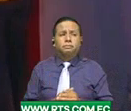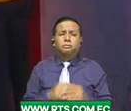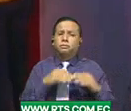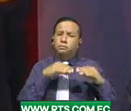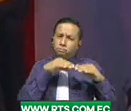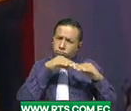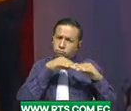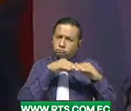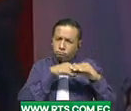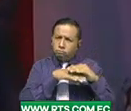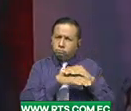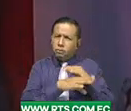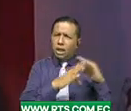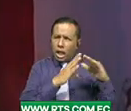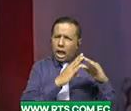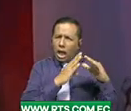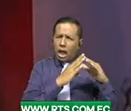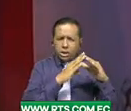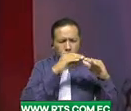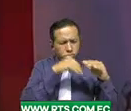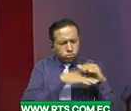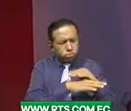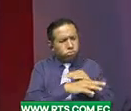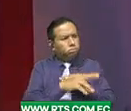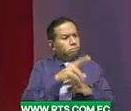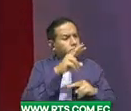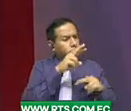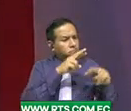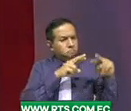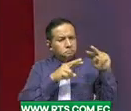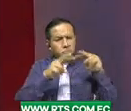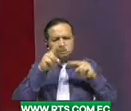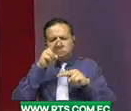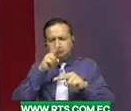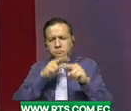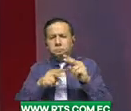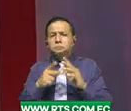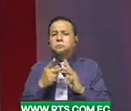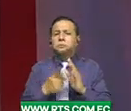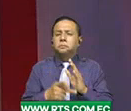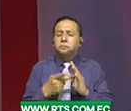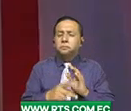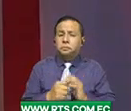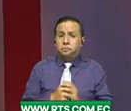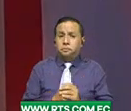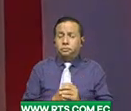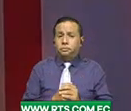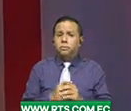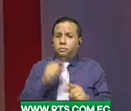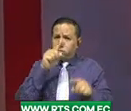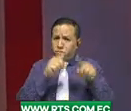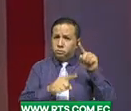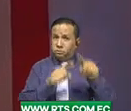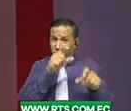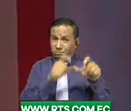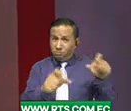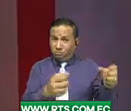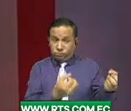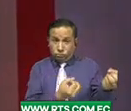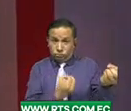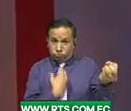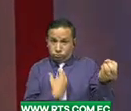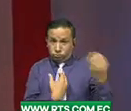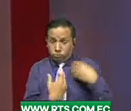hasta los domicilios para ver precisamente qué fue lo que ocurrió. También lo que nos comentaron algunos testigos de la zona es